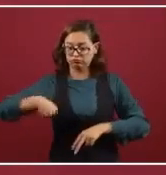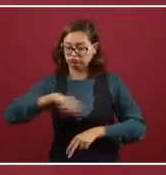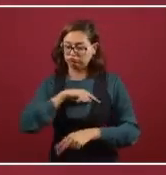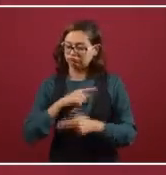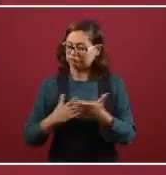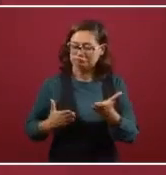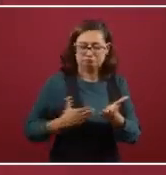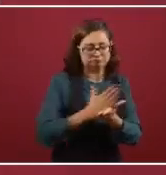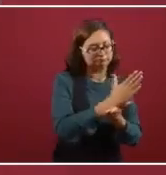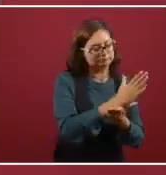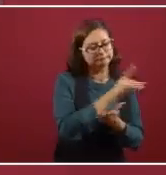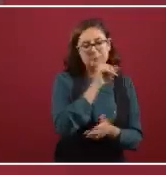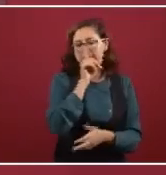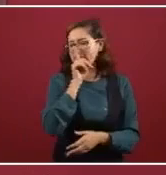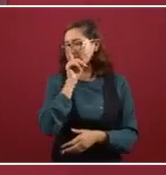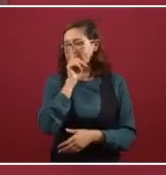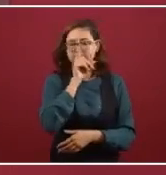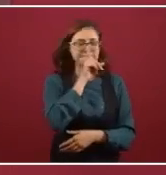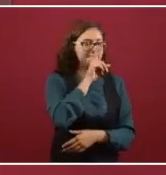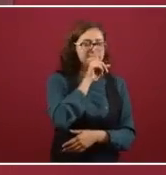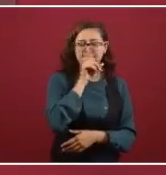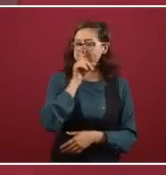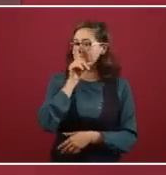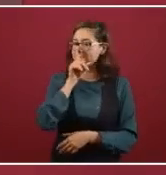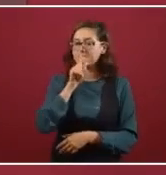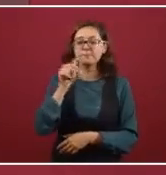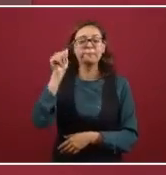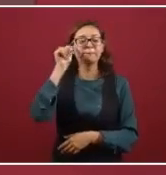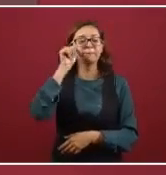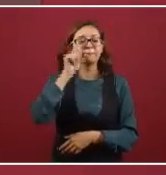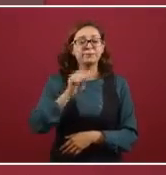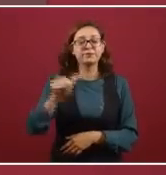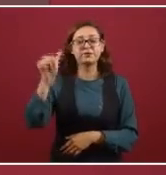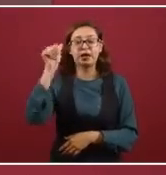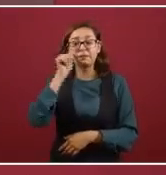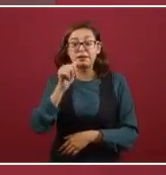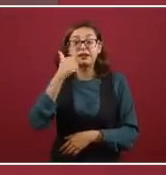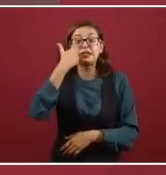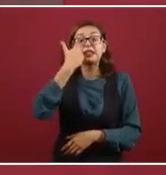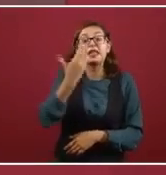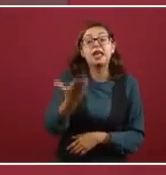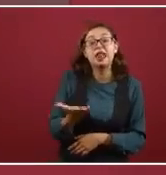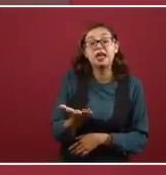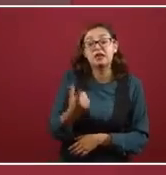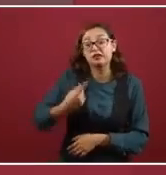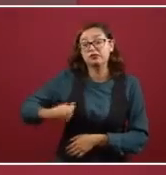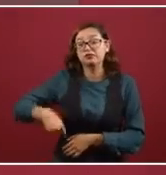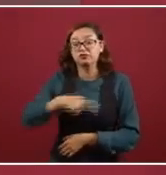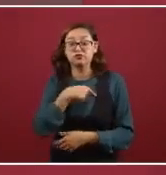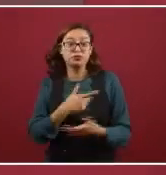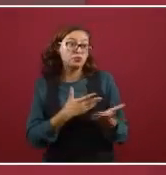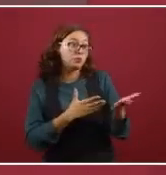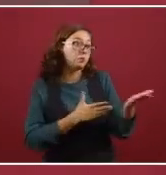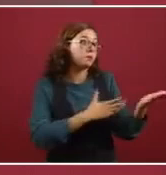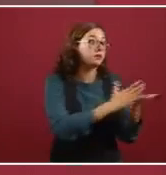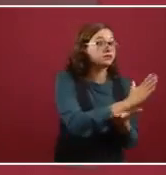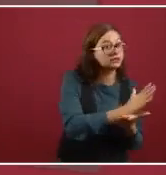siempre se busca que tomemos partido en